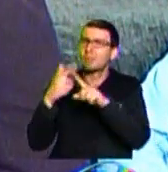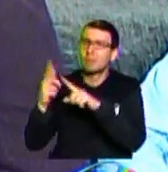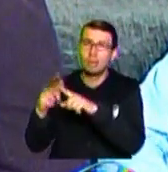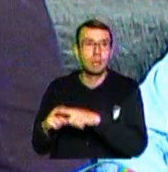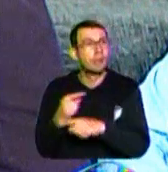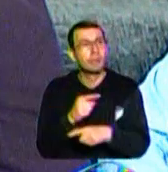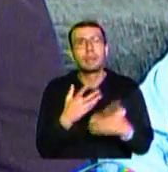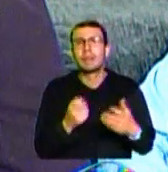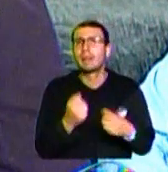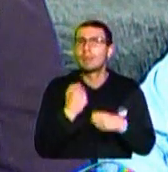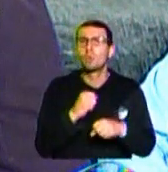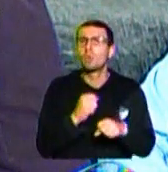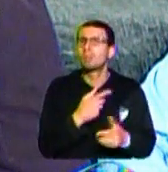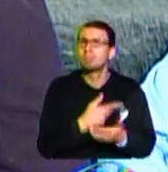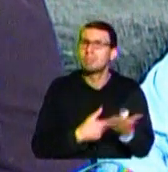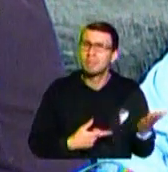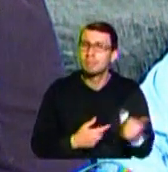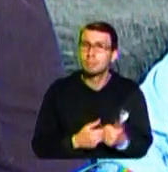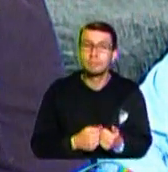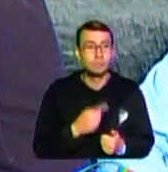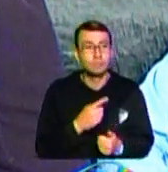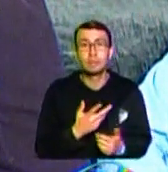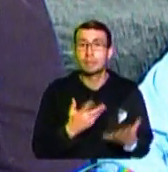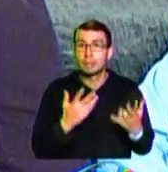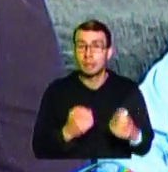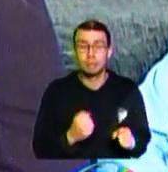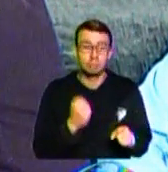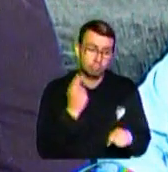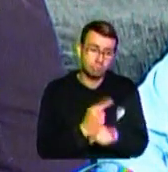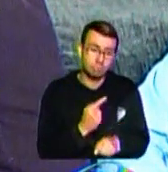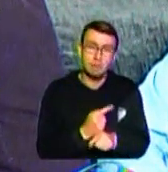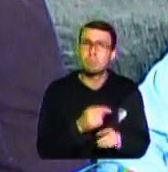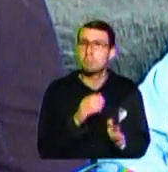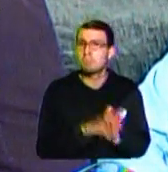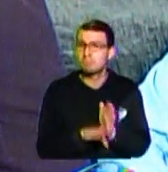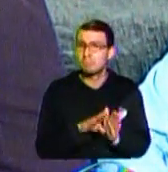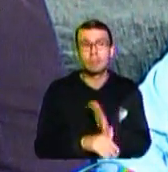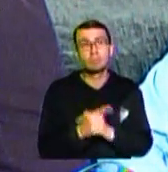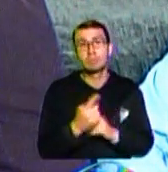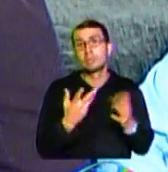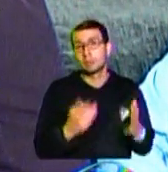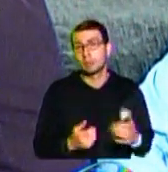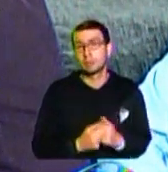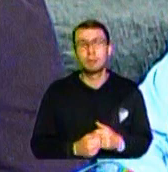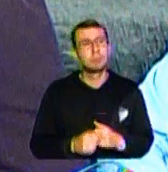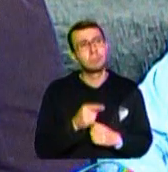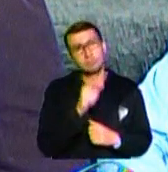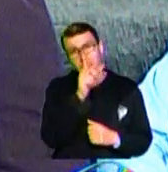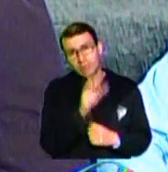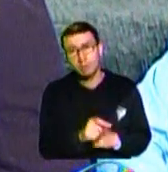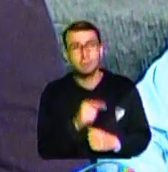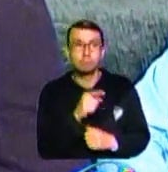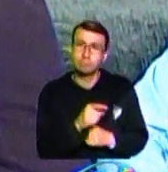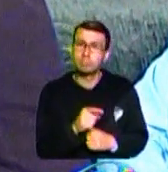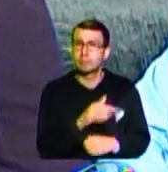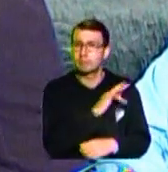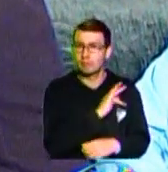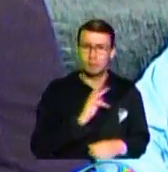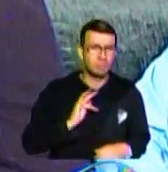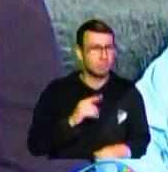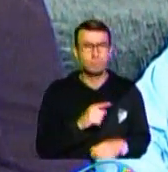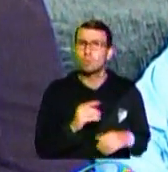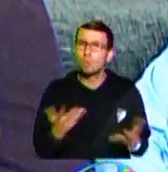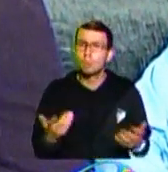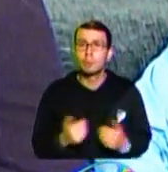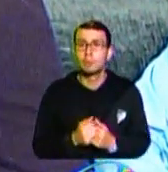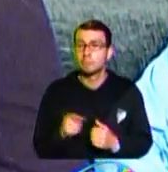tratando es de tener una tarifa pues, económica para que las personas puedan hacerse en este tipo de terapias. Usted puede comunicarse en